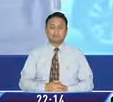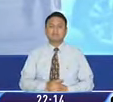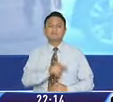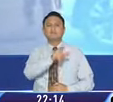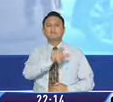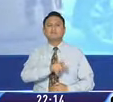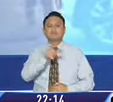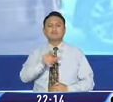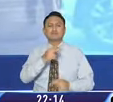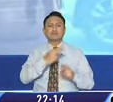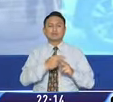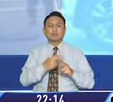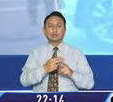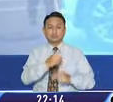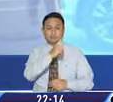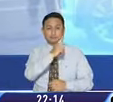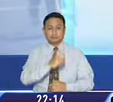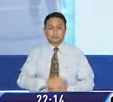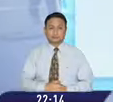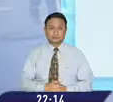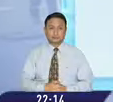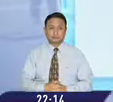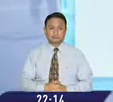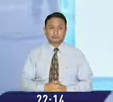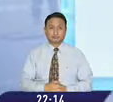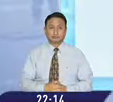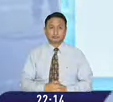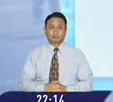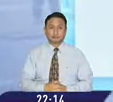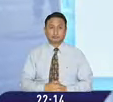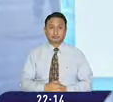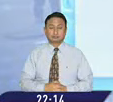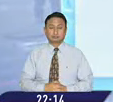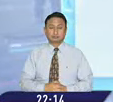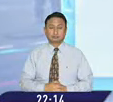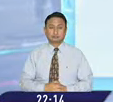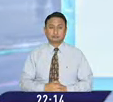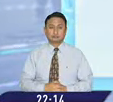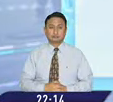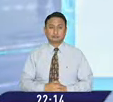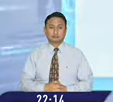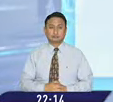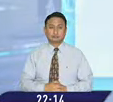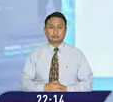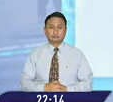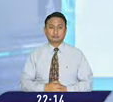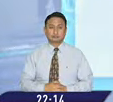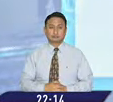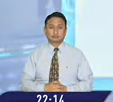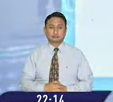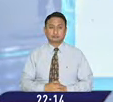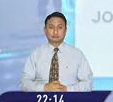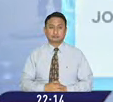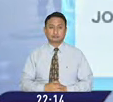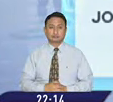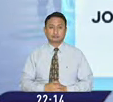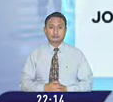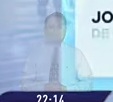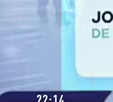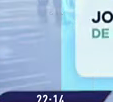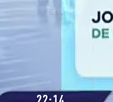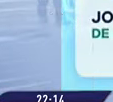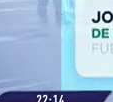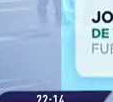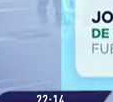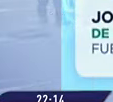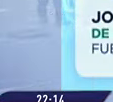auto fueron identificados como Douglas B., de 40 años, sargento de la Marina en servicio activo, presenta